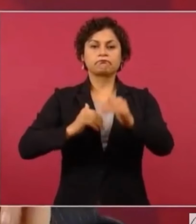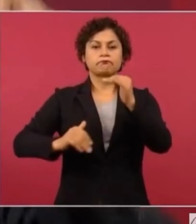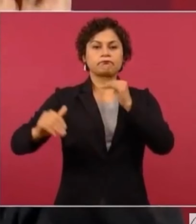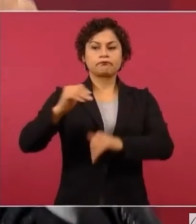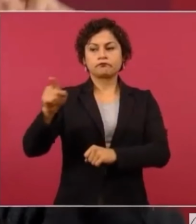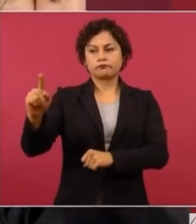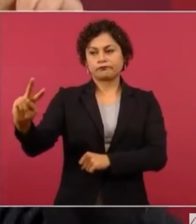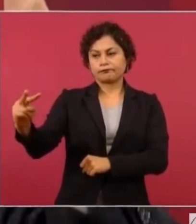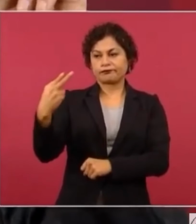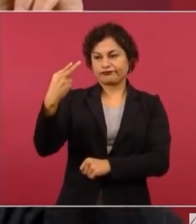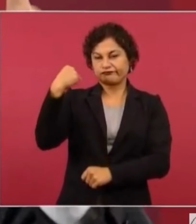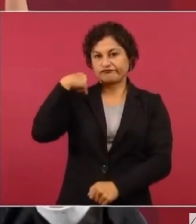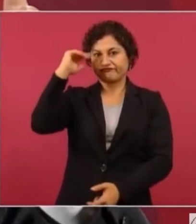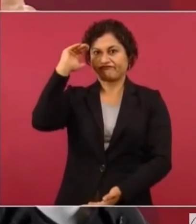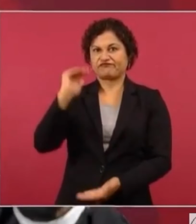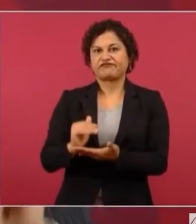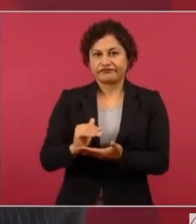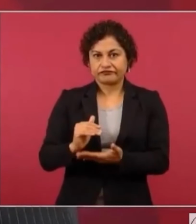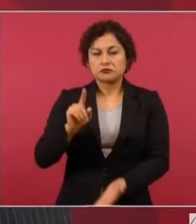Sobre todo pierdo autoridad moral.